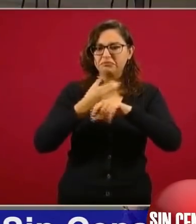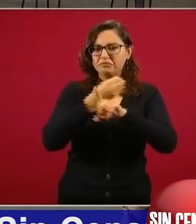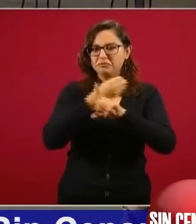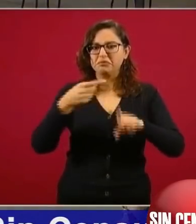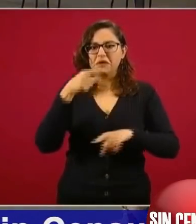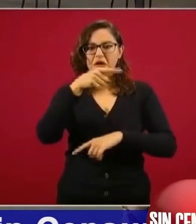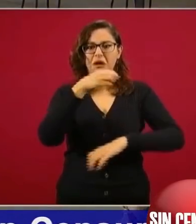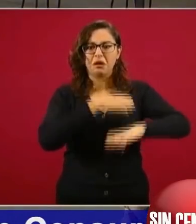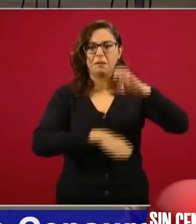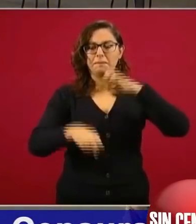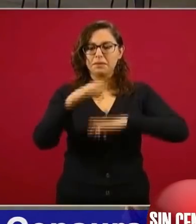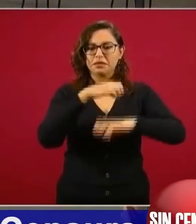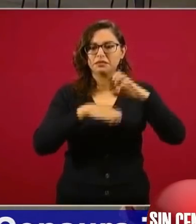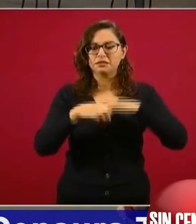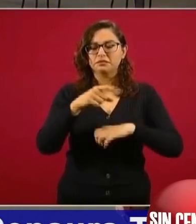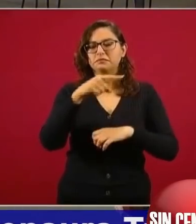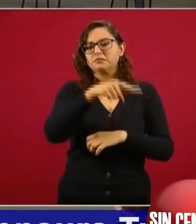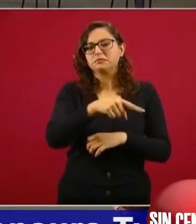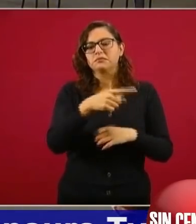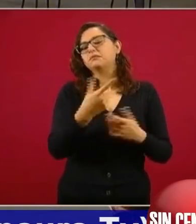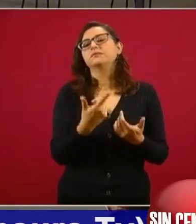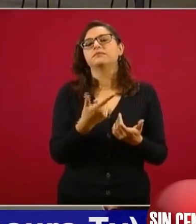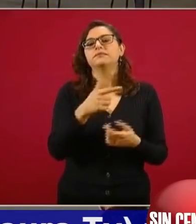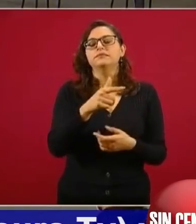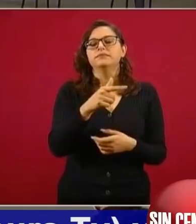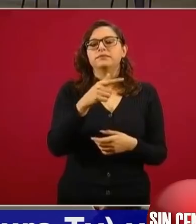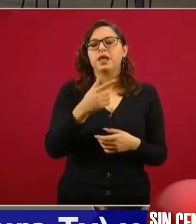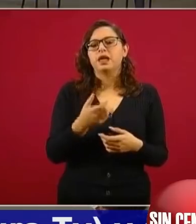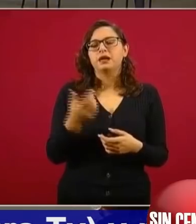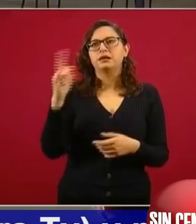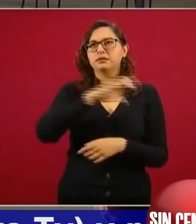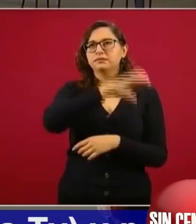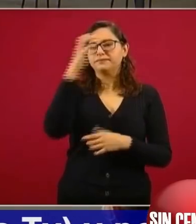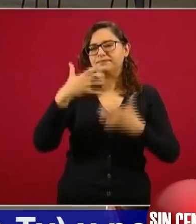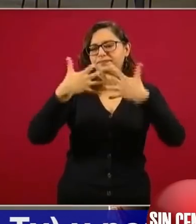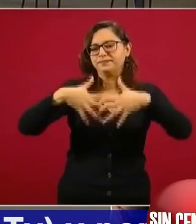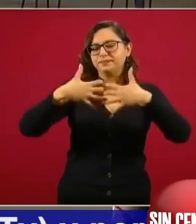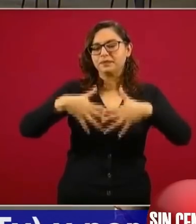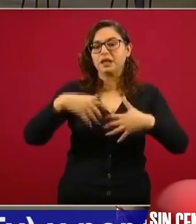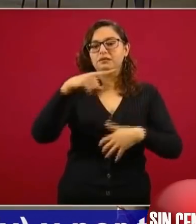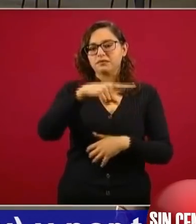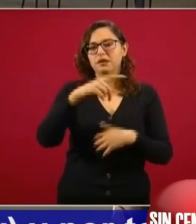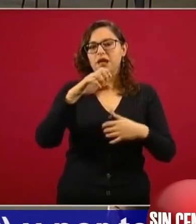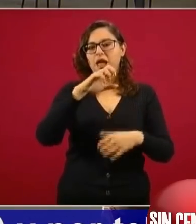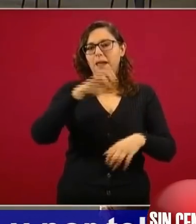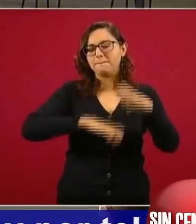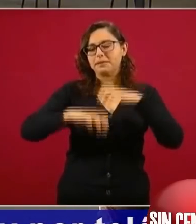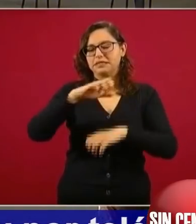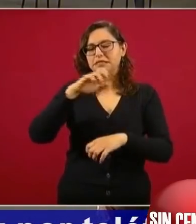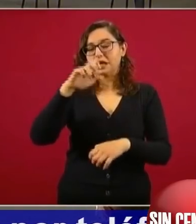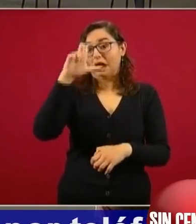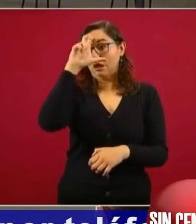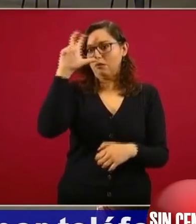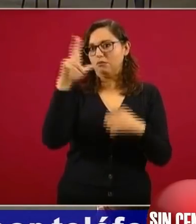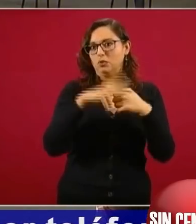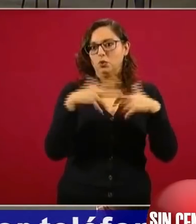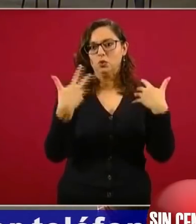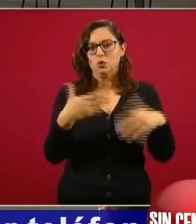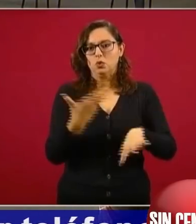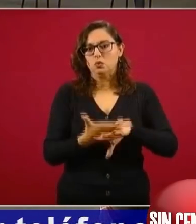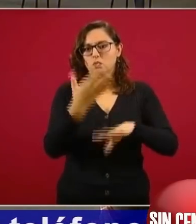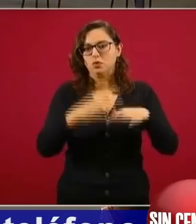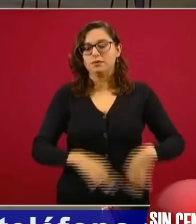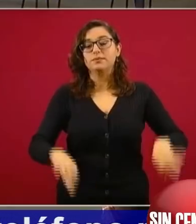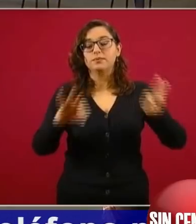una empresa del grupo del consorcio de Airbus Industries, que es una empresa europea muy relevante. Ella